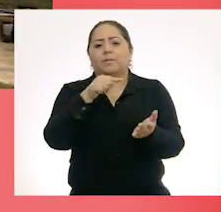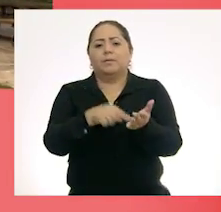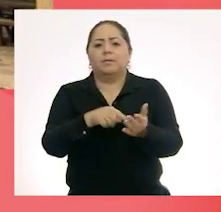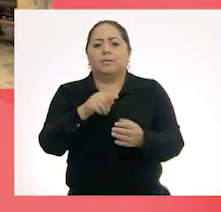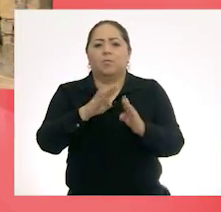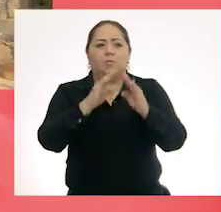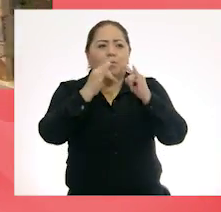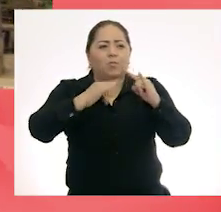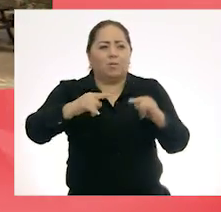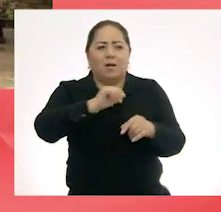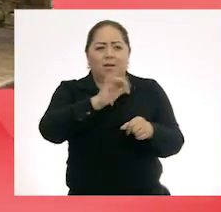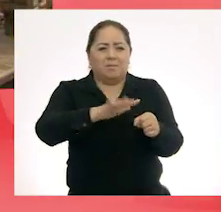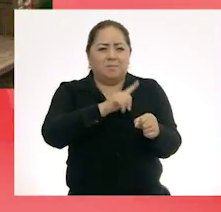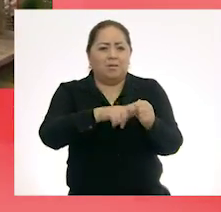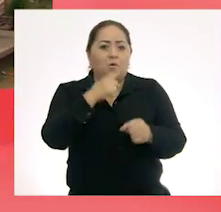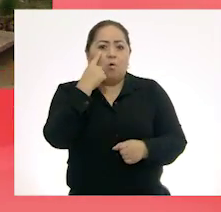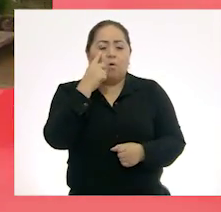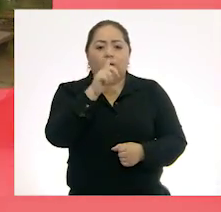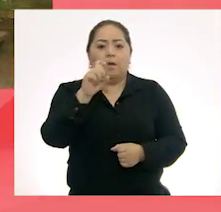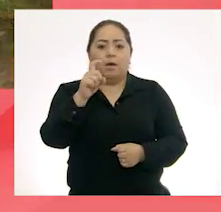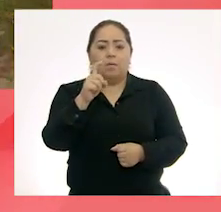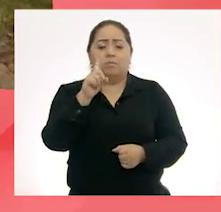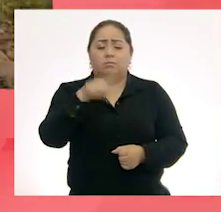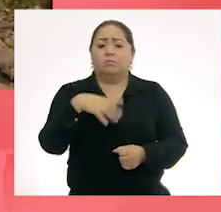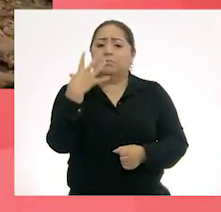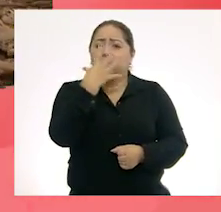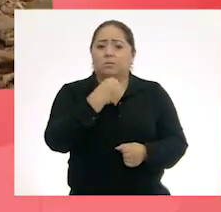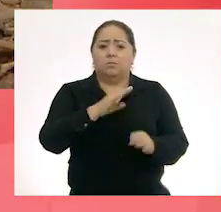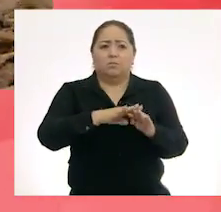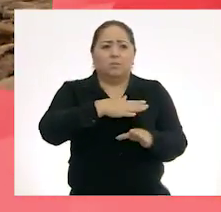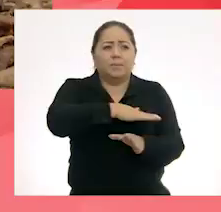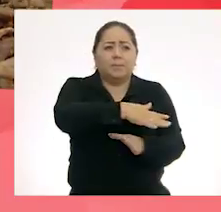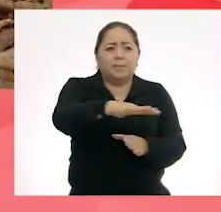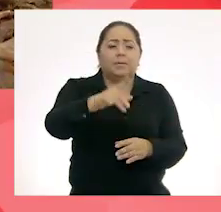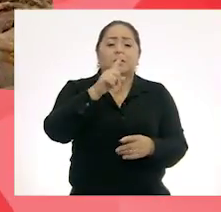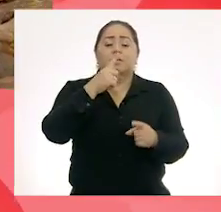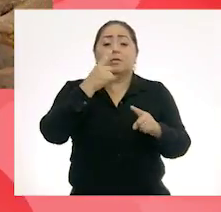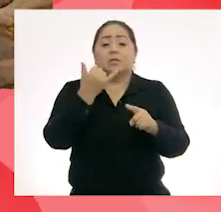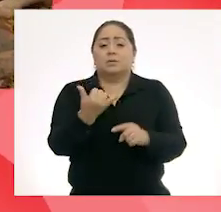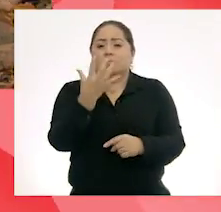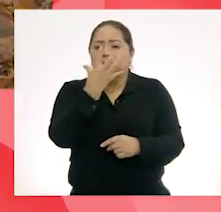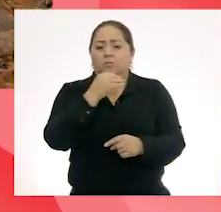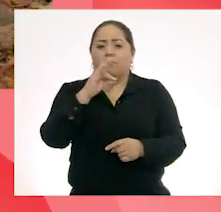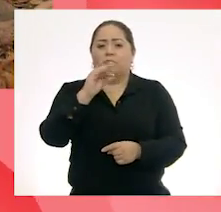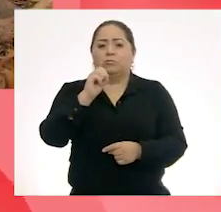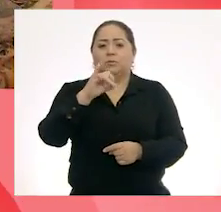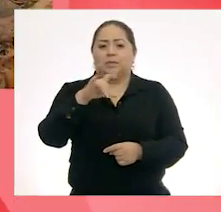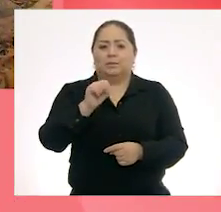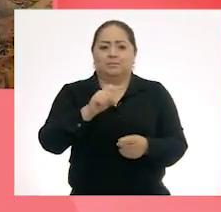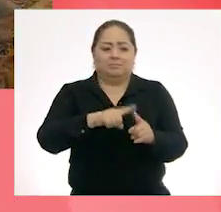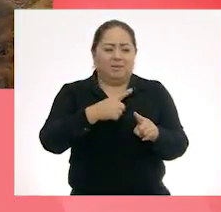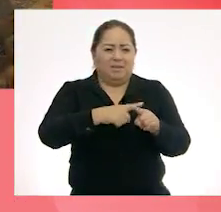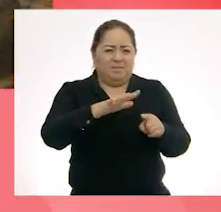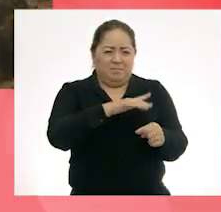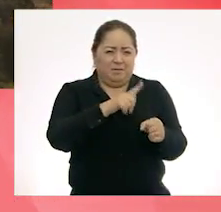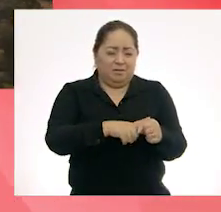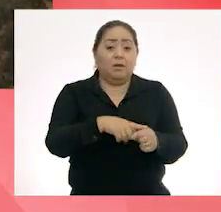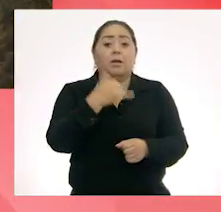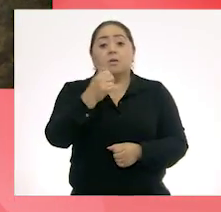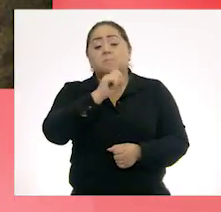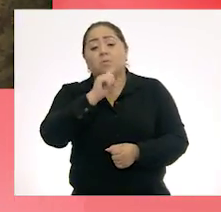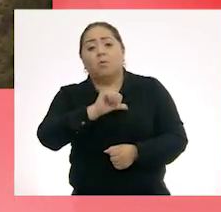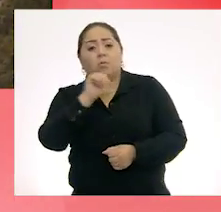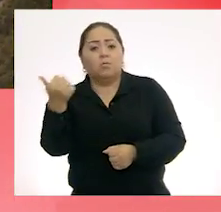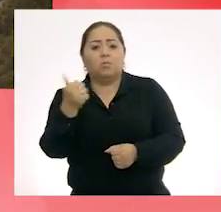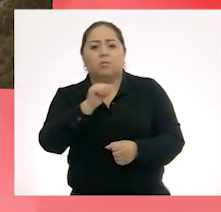el albergue ecológico Ojo de Agua, con hermosos bosques templados y auténticos fósiles vivientes. Por último